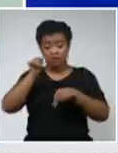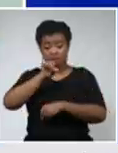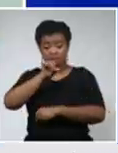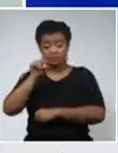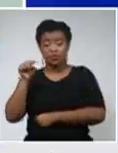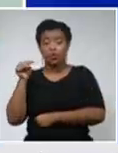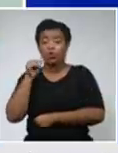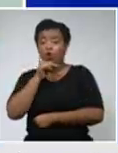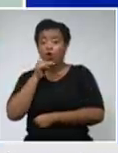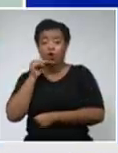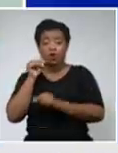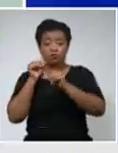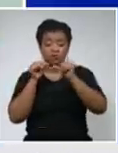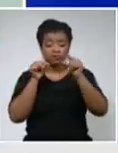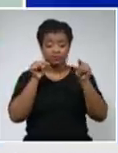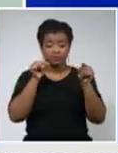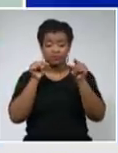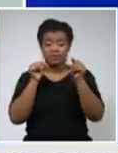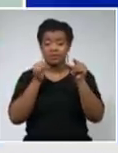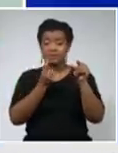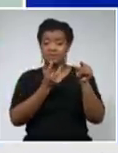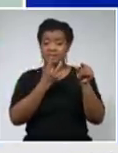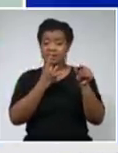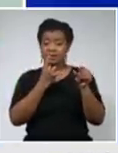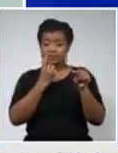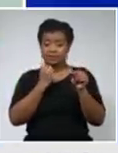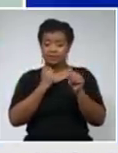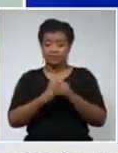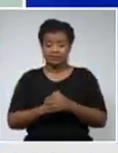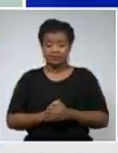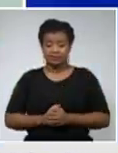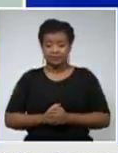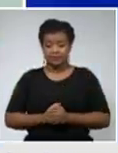transmisión autóctona limitada. Ya esa es una etapa